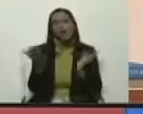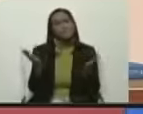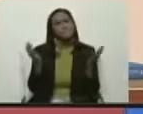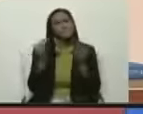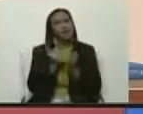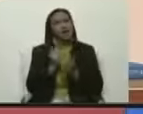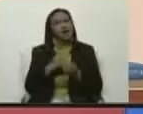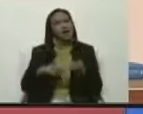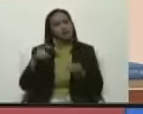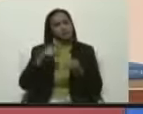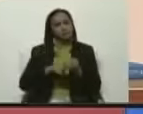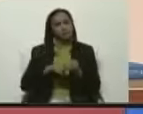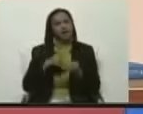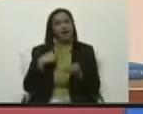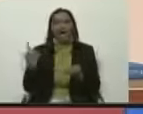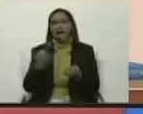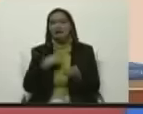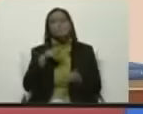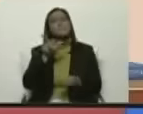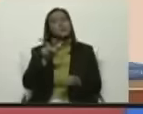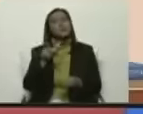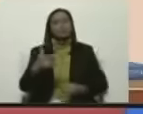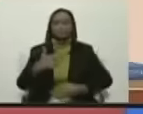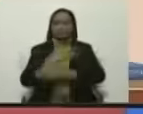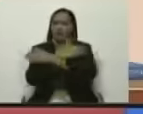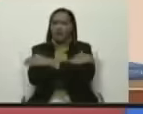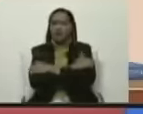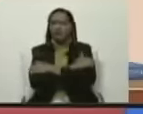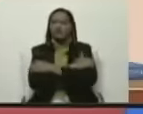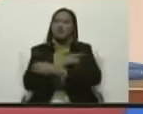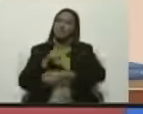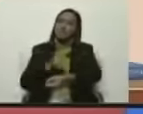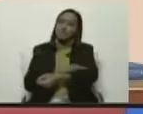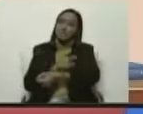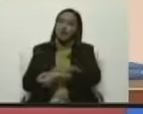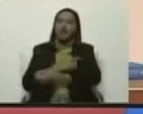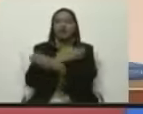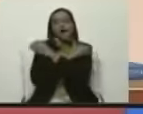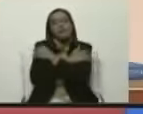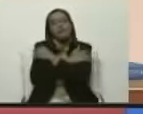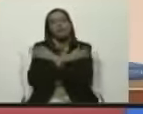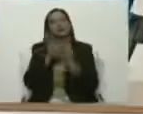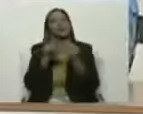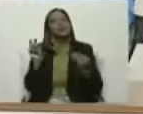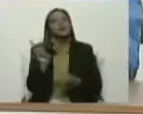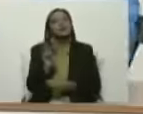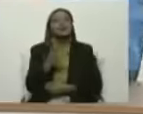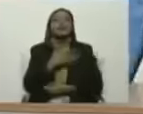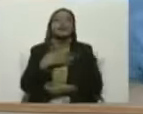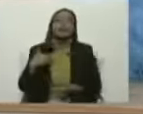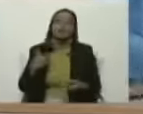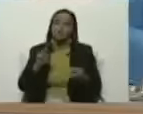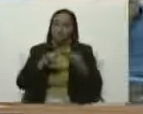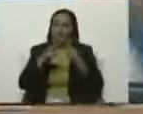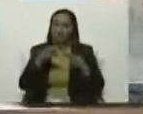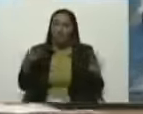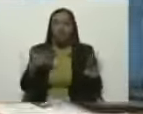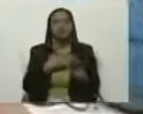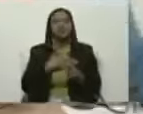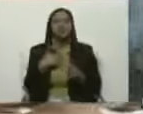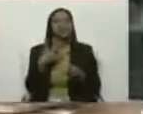nos vamos a dar un abrazo de hermano, un abrazo de patriotas, de venezolanos que queremos la paz, la